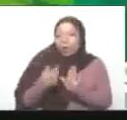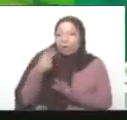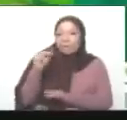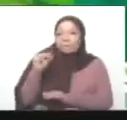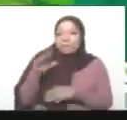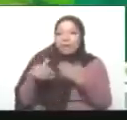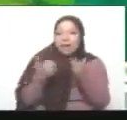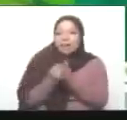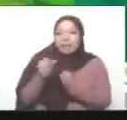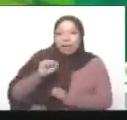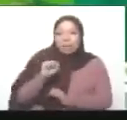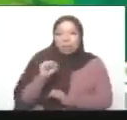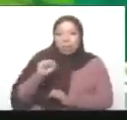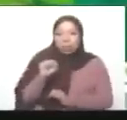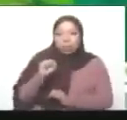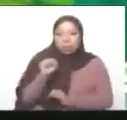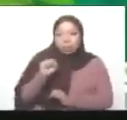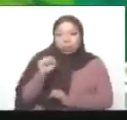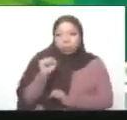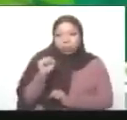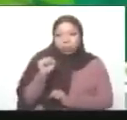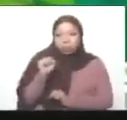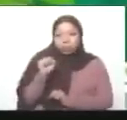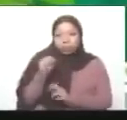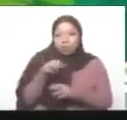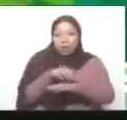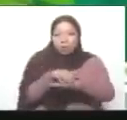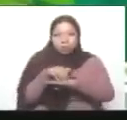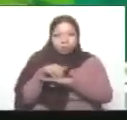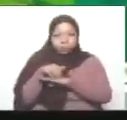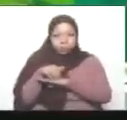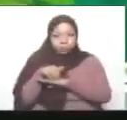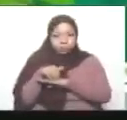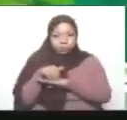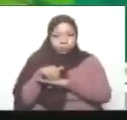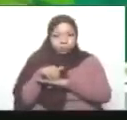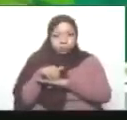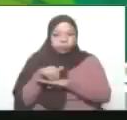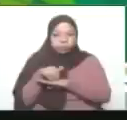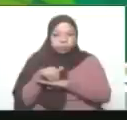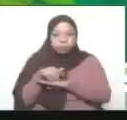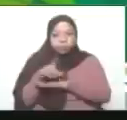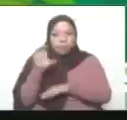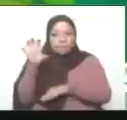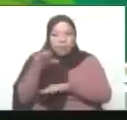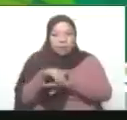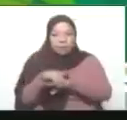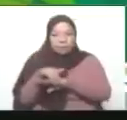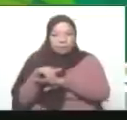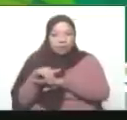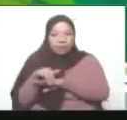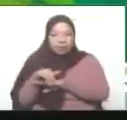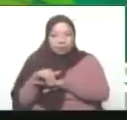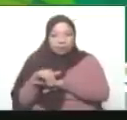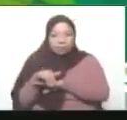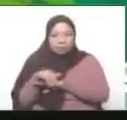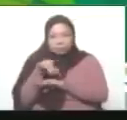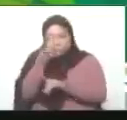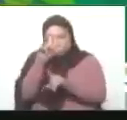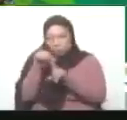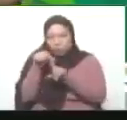Bogotá pretensiones imperiales sus pretensiones imperiales colonialistas